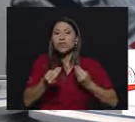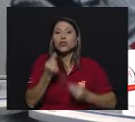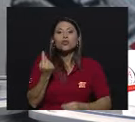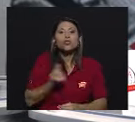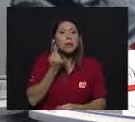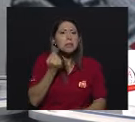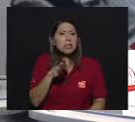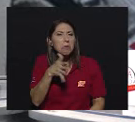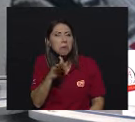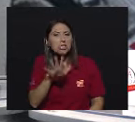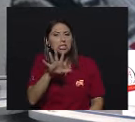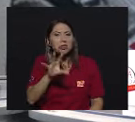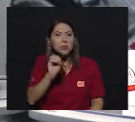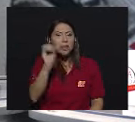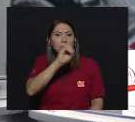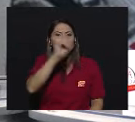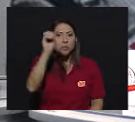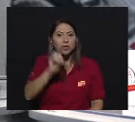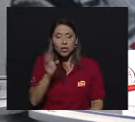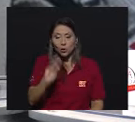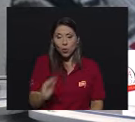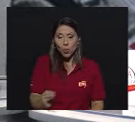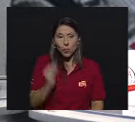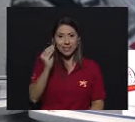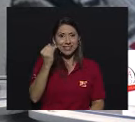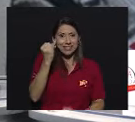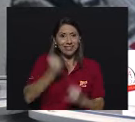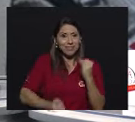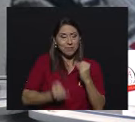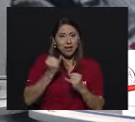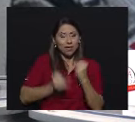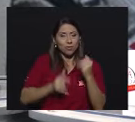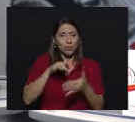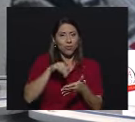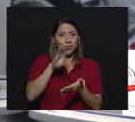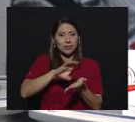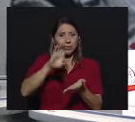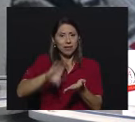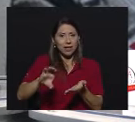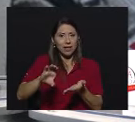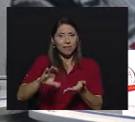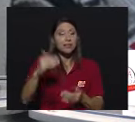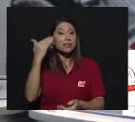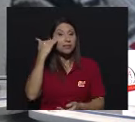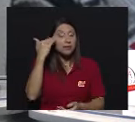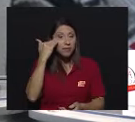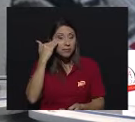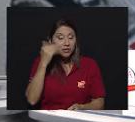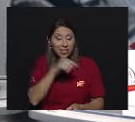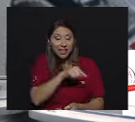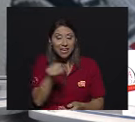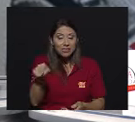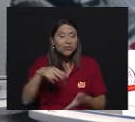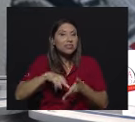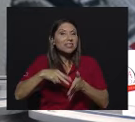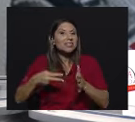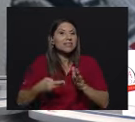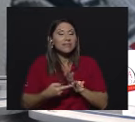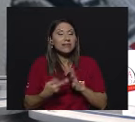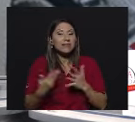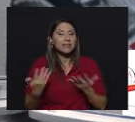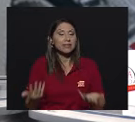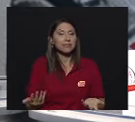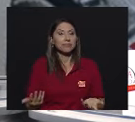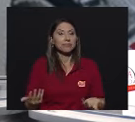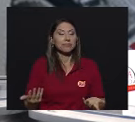que solo cerca del 50% de nuestros jóvenes están terminando la secundaria. Sabemos que de una u otra forma esto se traduce pues,